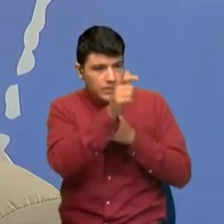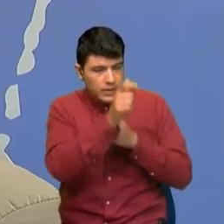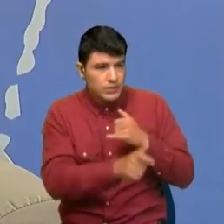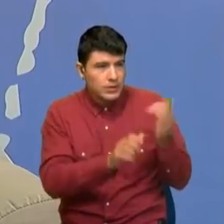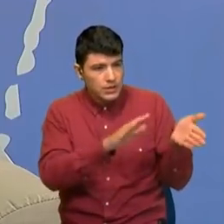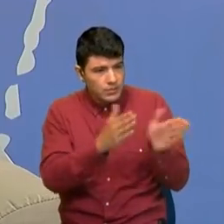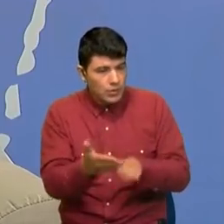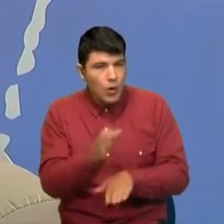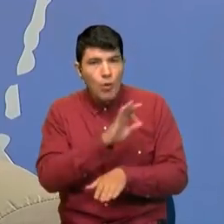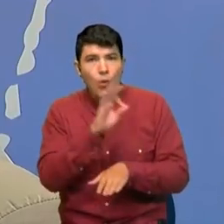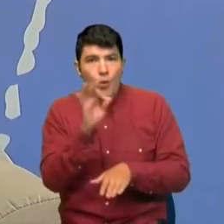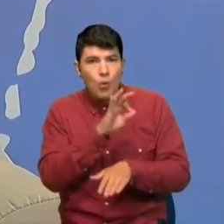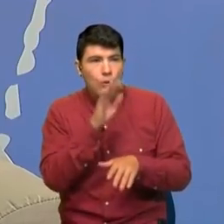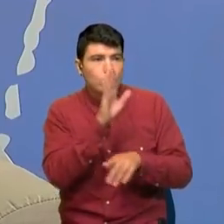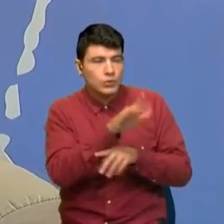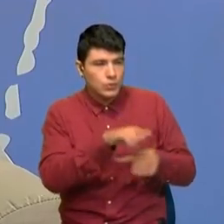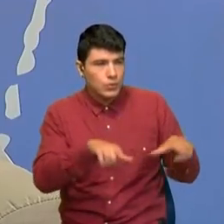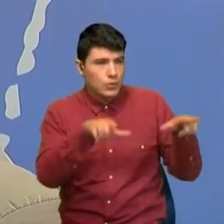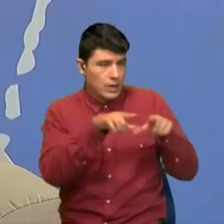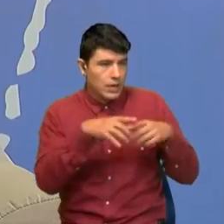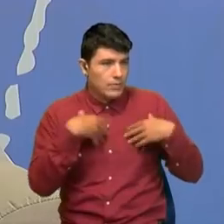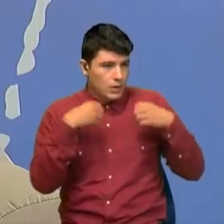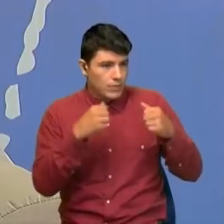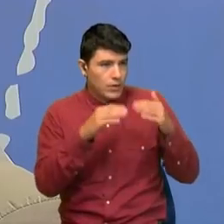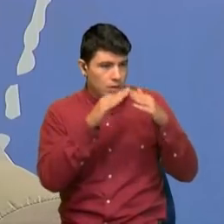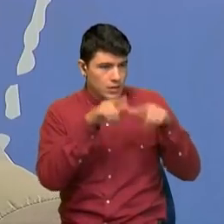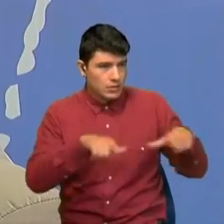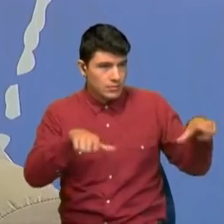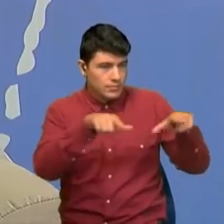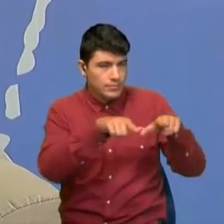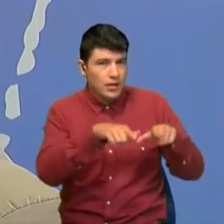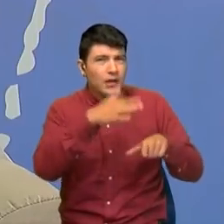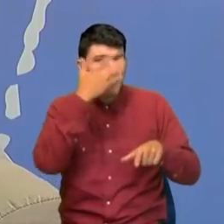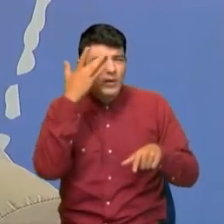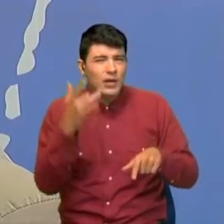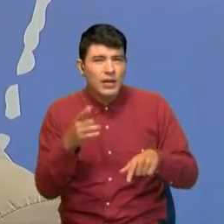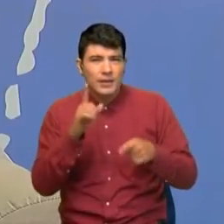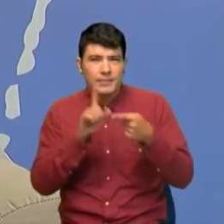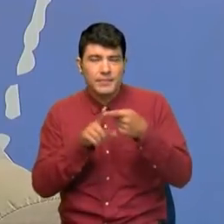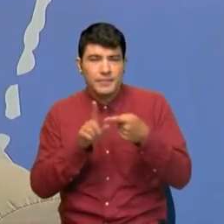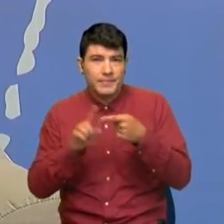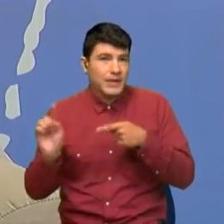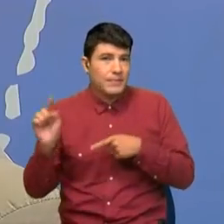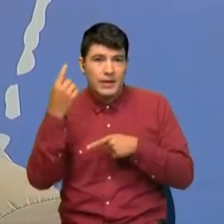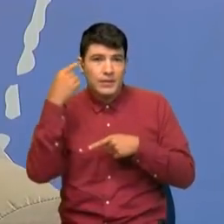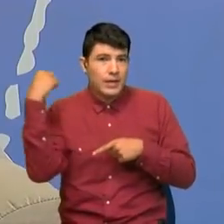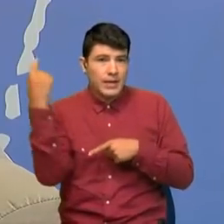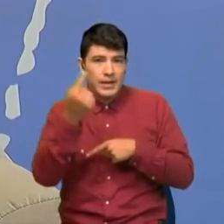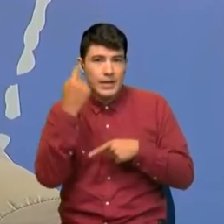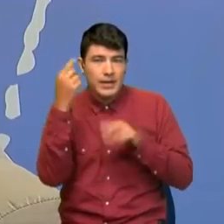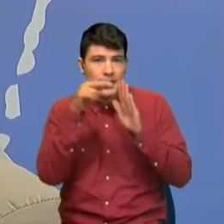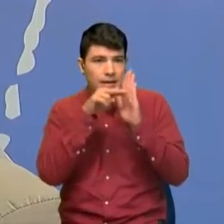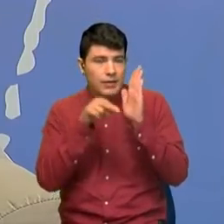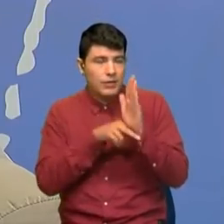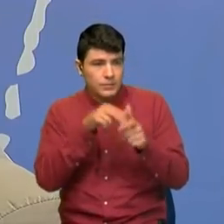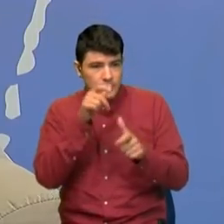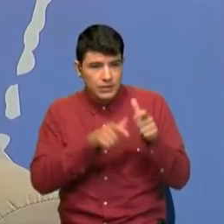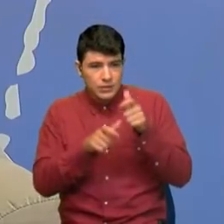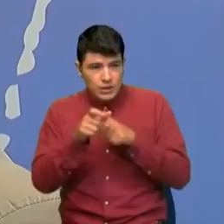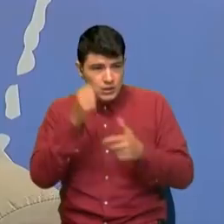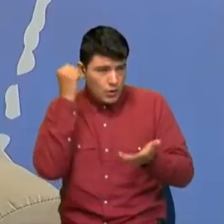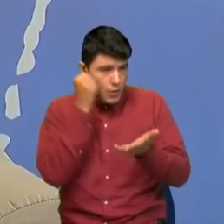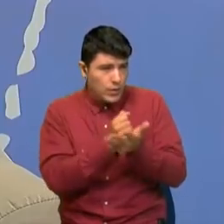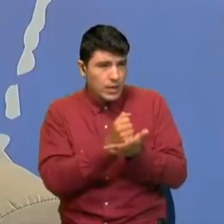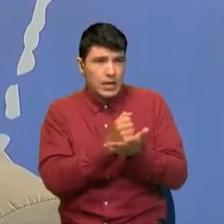o del lugar de los bienes en donde se encuentren. Porque hay un principio general y es que las personas no están obligadas a vivir